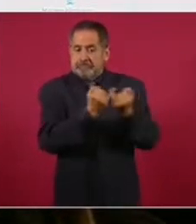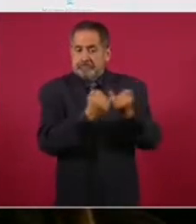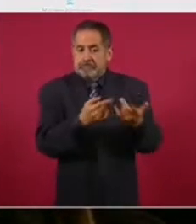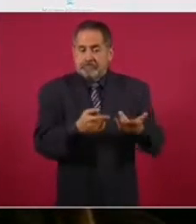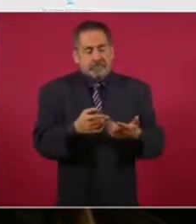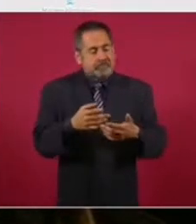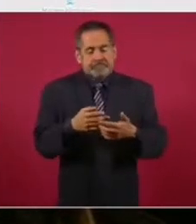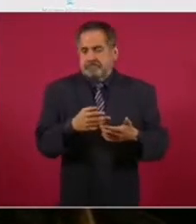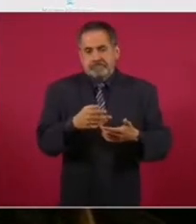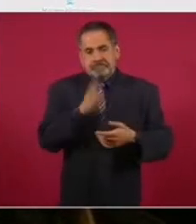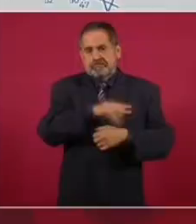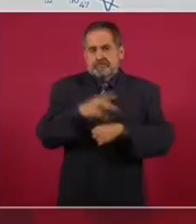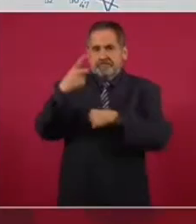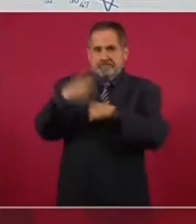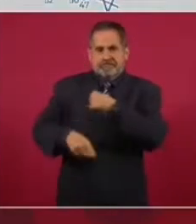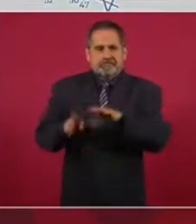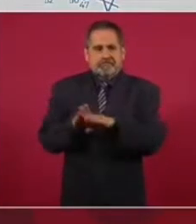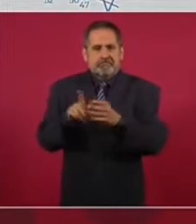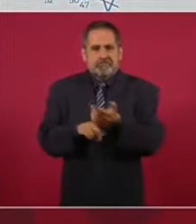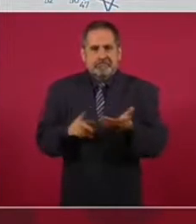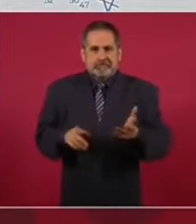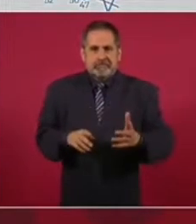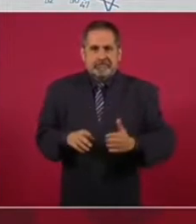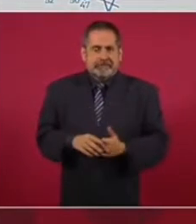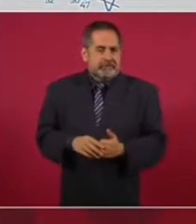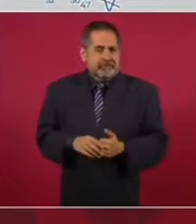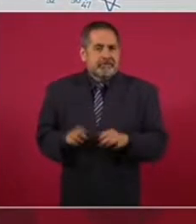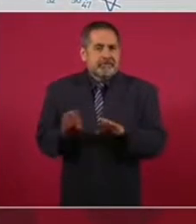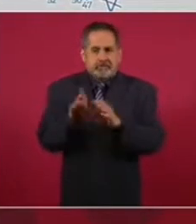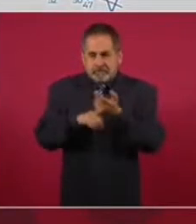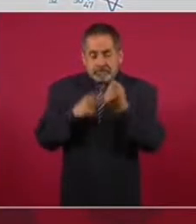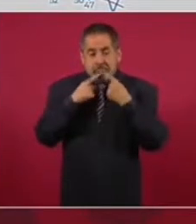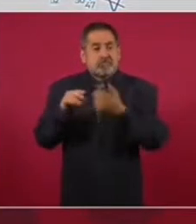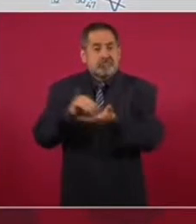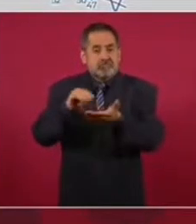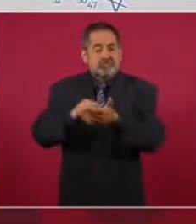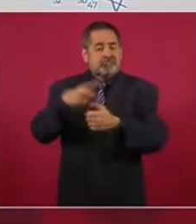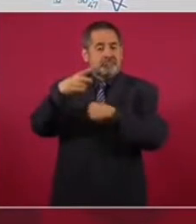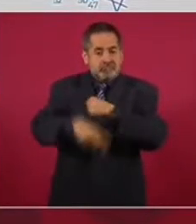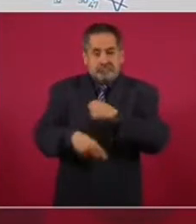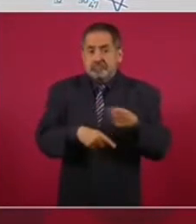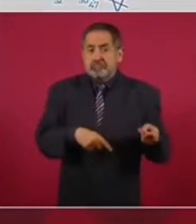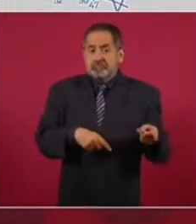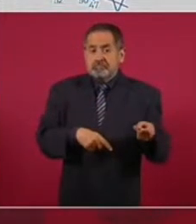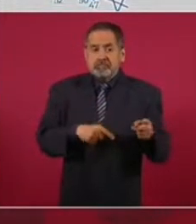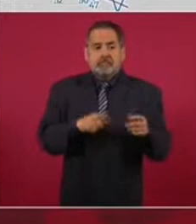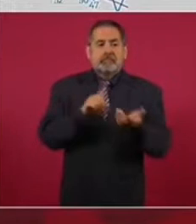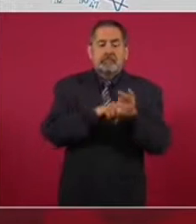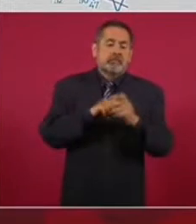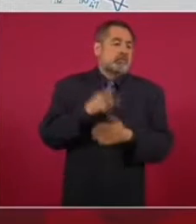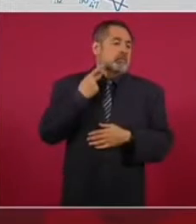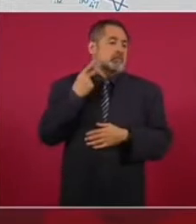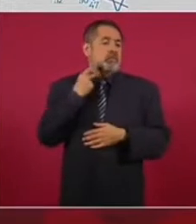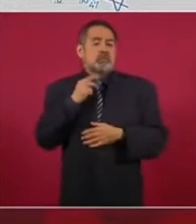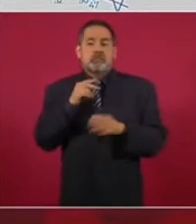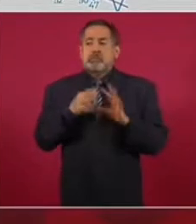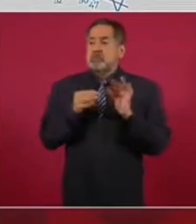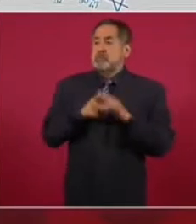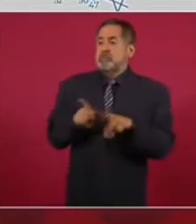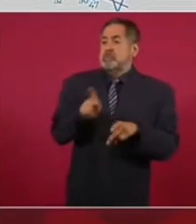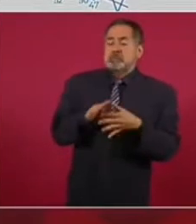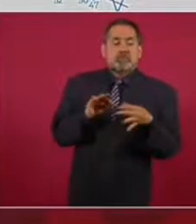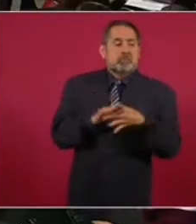hizo mucho daño y sigue haciendo también mucho daño la delincuencia de cuello blanco,